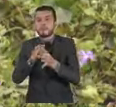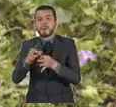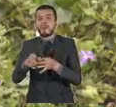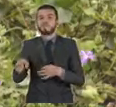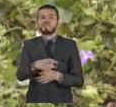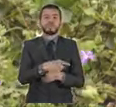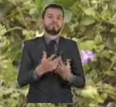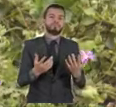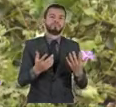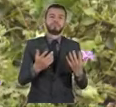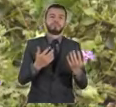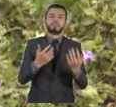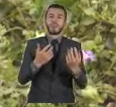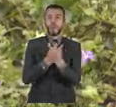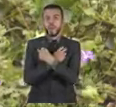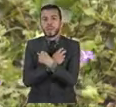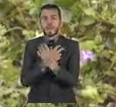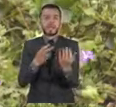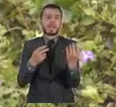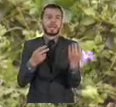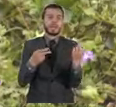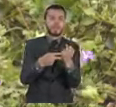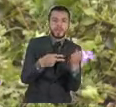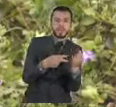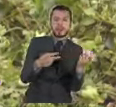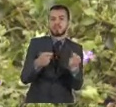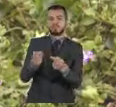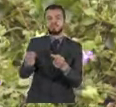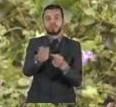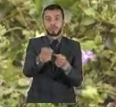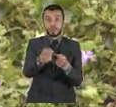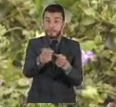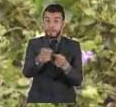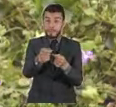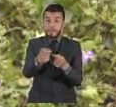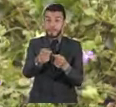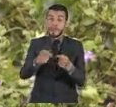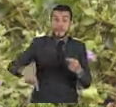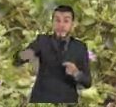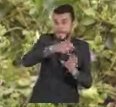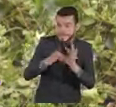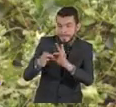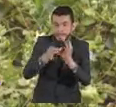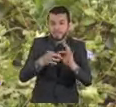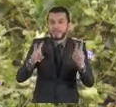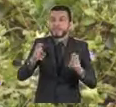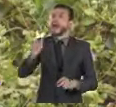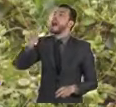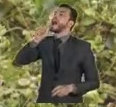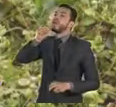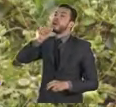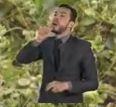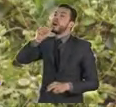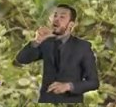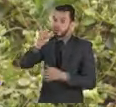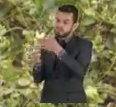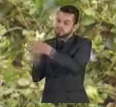esenciales. Su sistema de abastecimiento de agua, que es el elemento principal de ordenamiento de cualquier